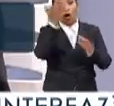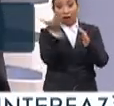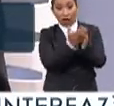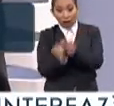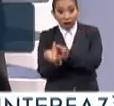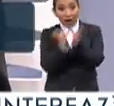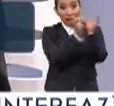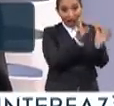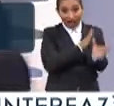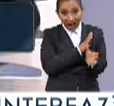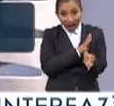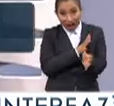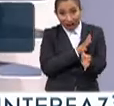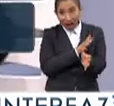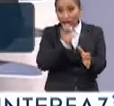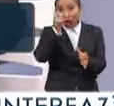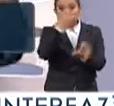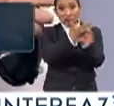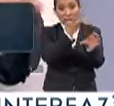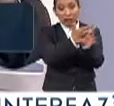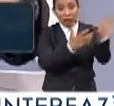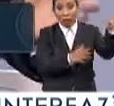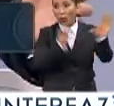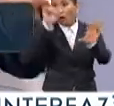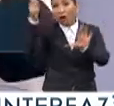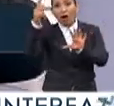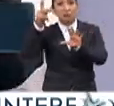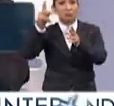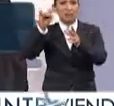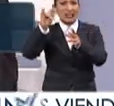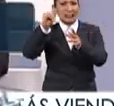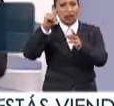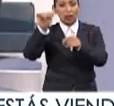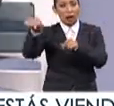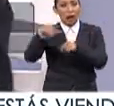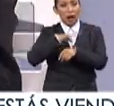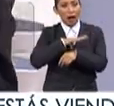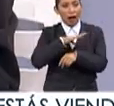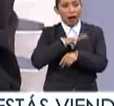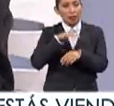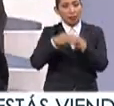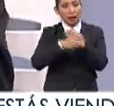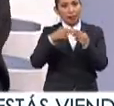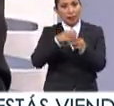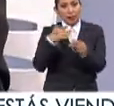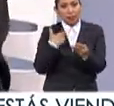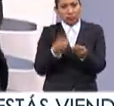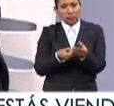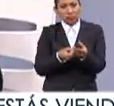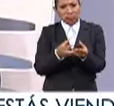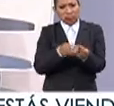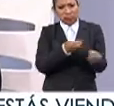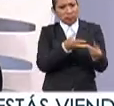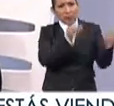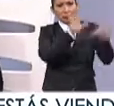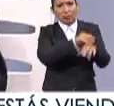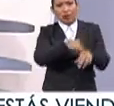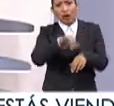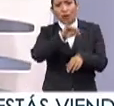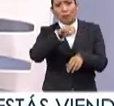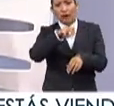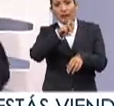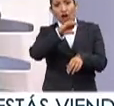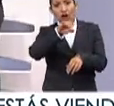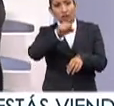otra parte de lo que existe en eeuu en princeton que es donde está digamos el material que salió sin autorización de mari